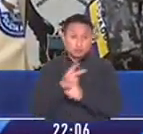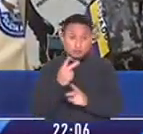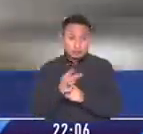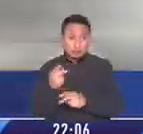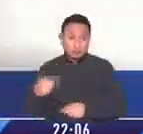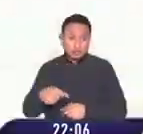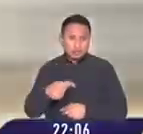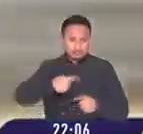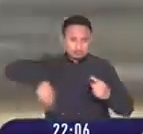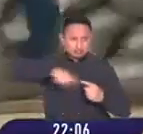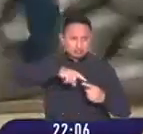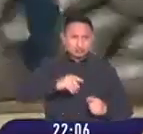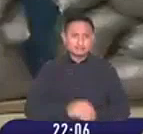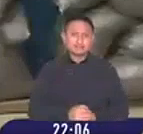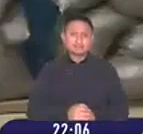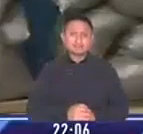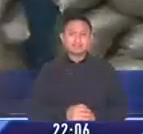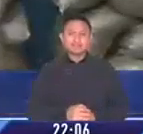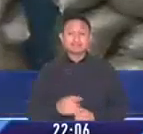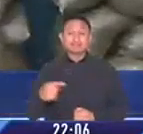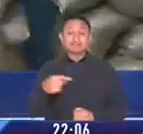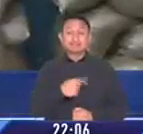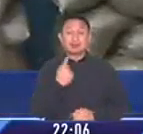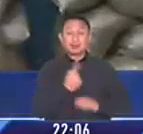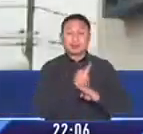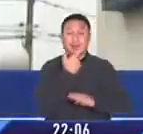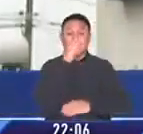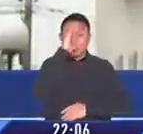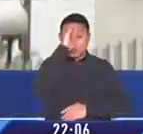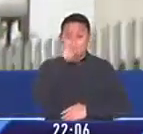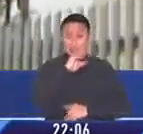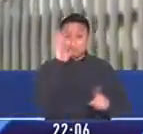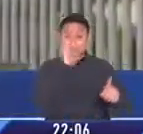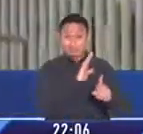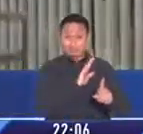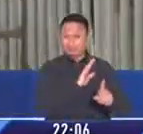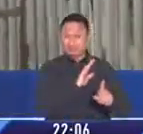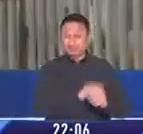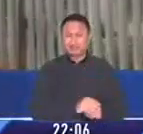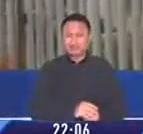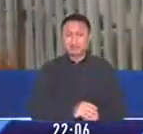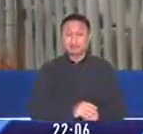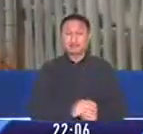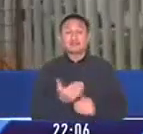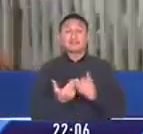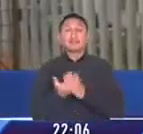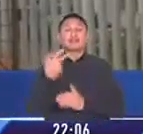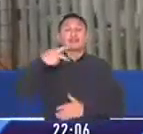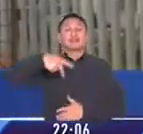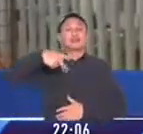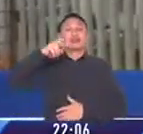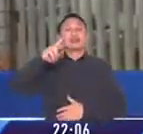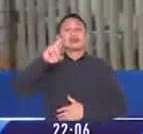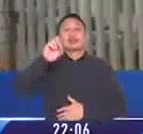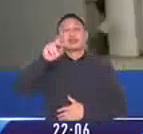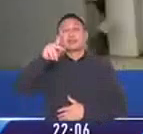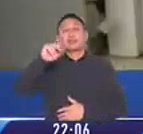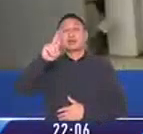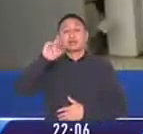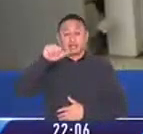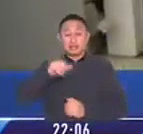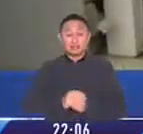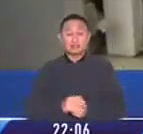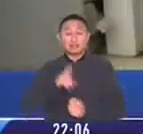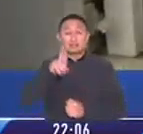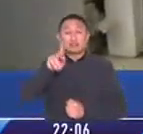y delictuales. No es la primera vez que los servidores policiales son amenazados. En el sector de la Nueva Prosperina, incluso varias UPC han